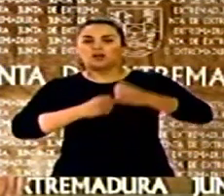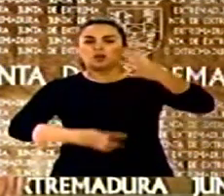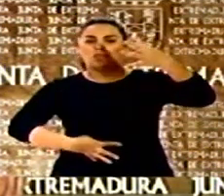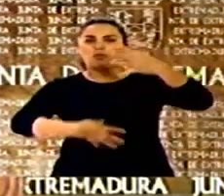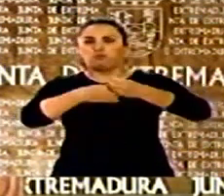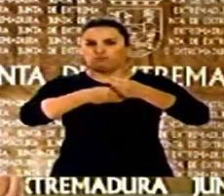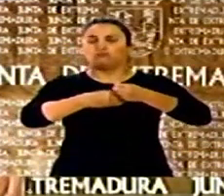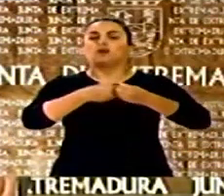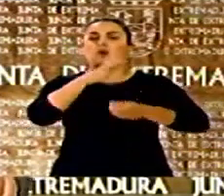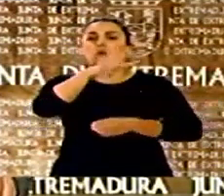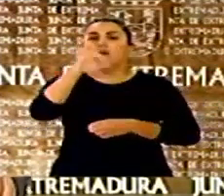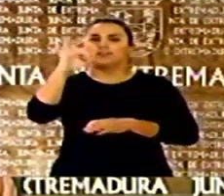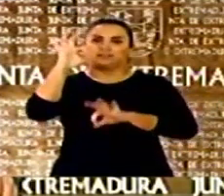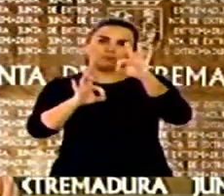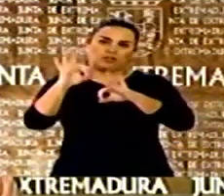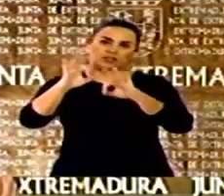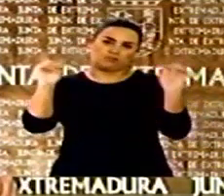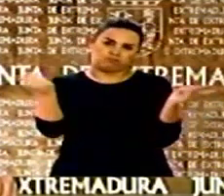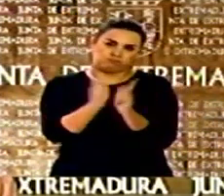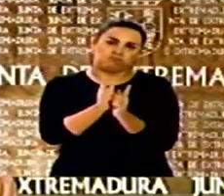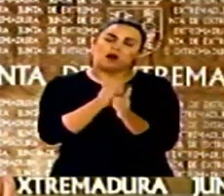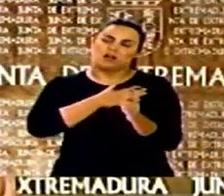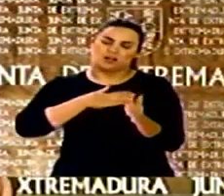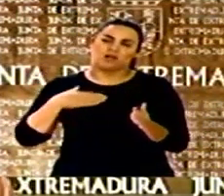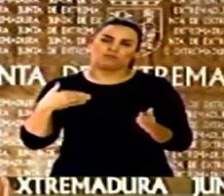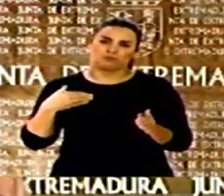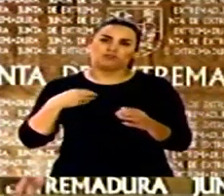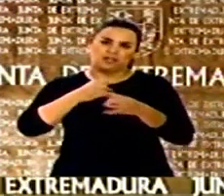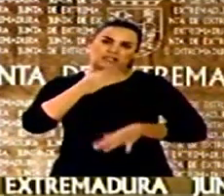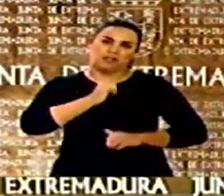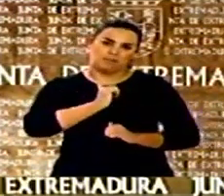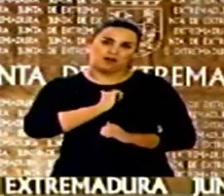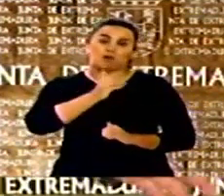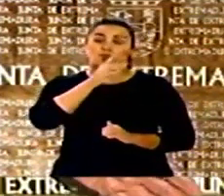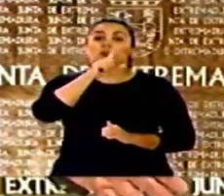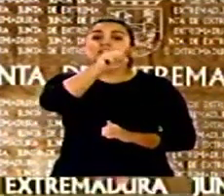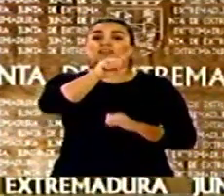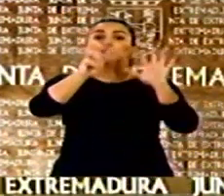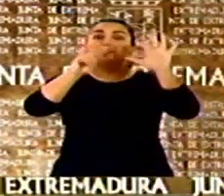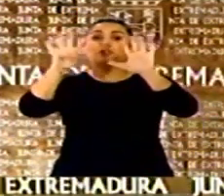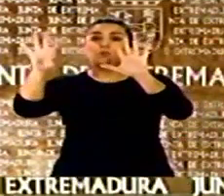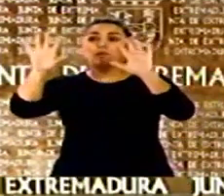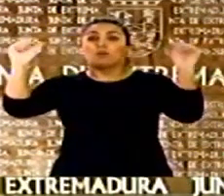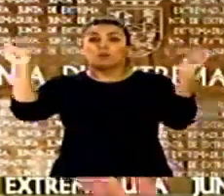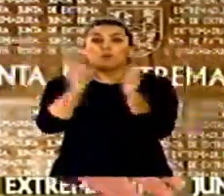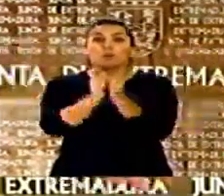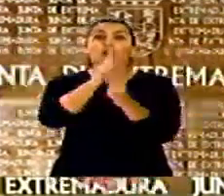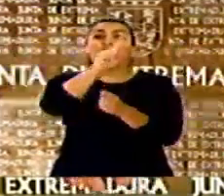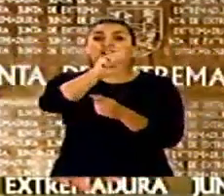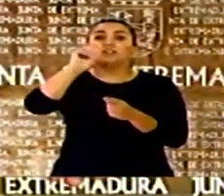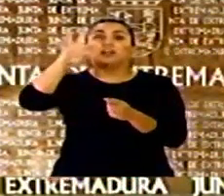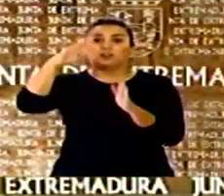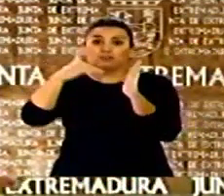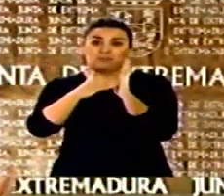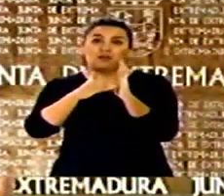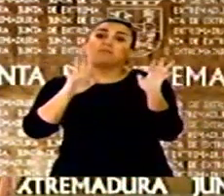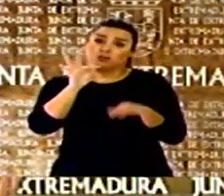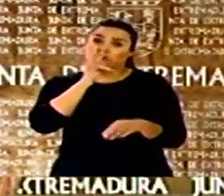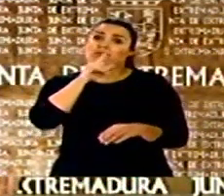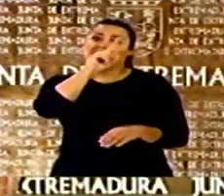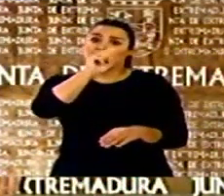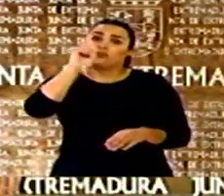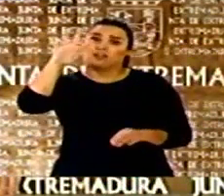absoluto triunfalistas, ¿no? En sanidad, que estamos desarrollando un importantísimo trabajo en esta legislatura